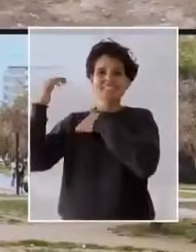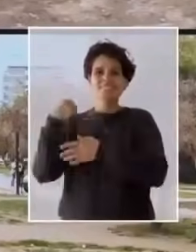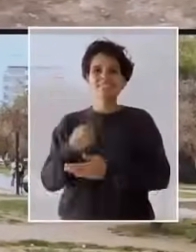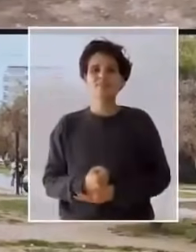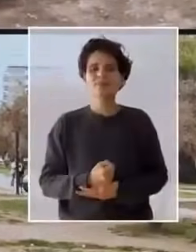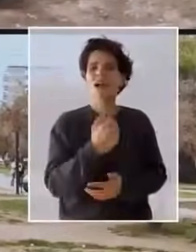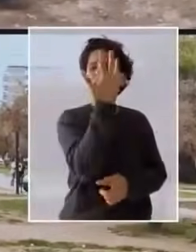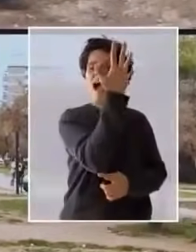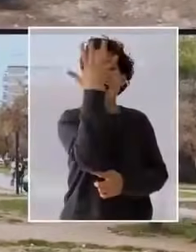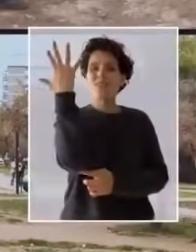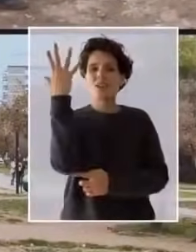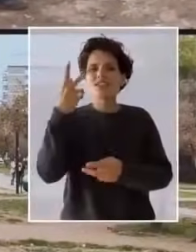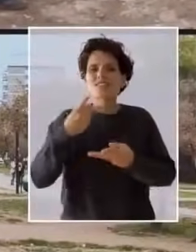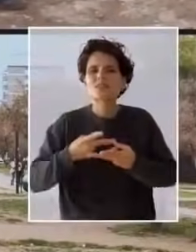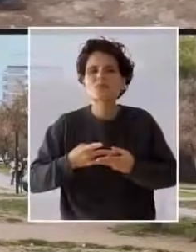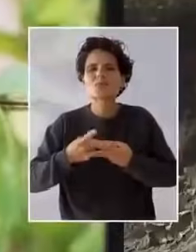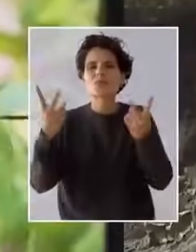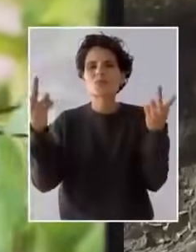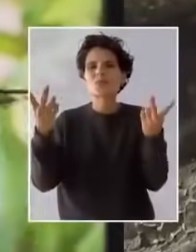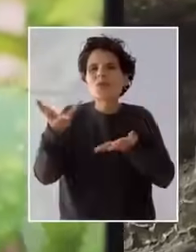Árboles que queremos compartir.